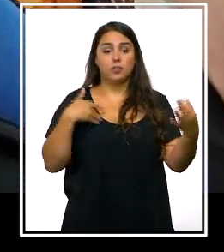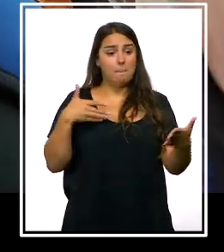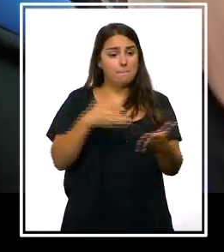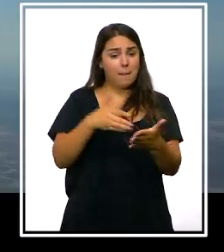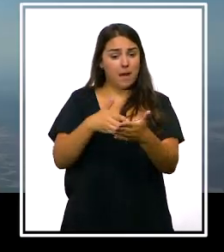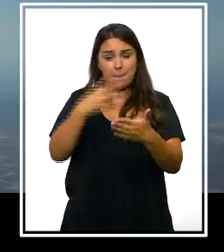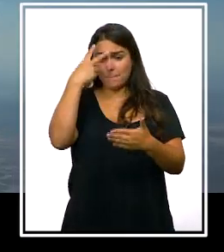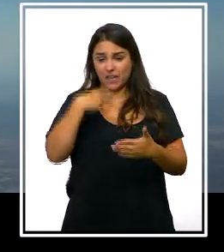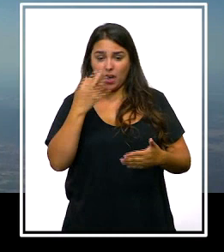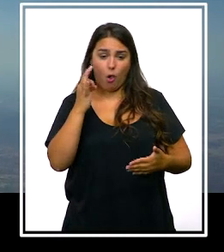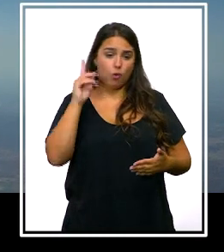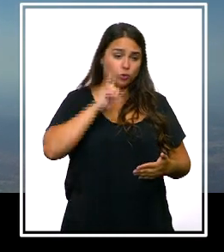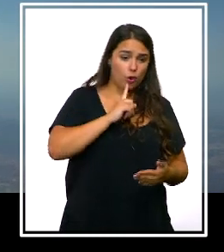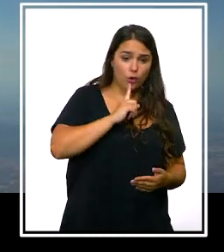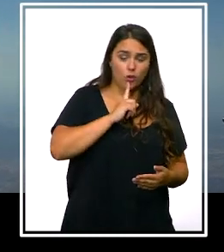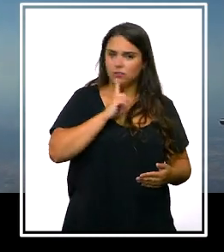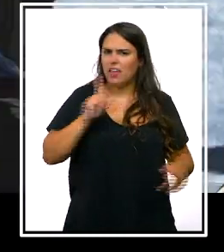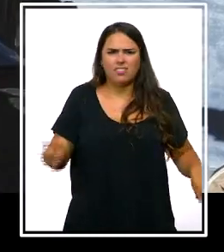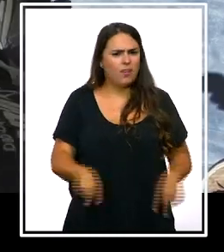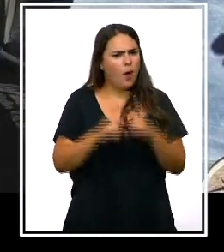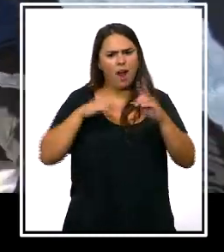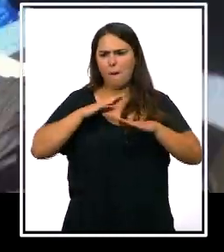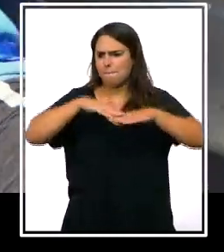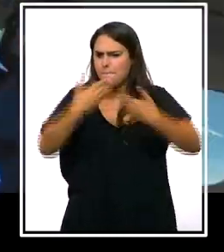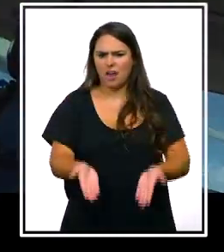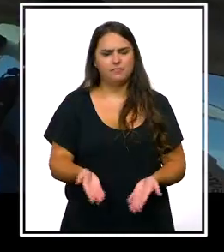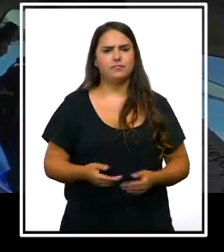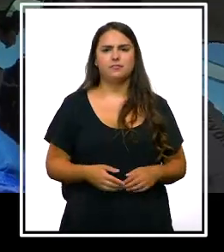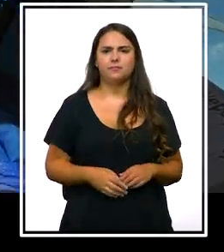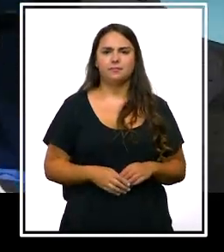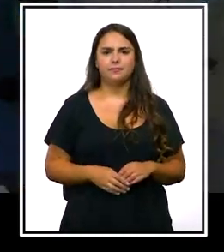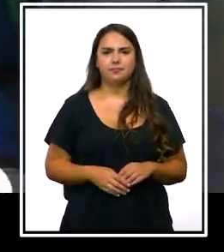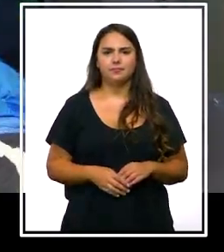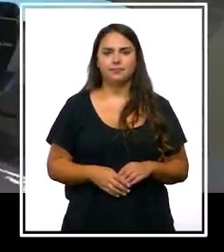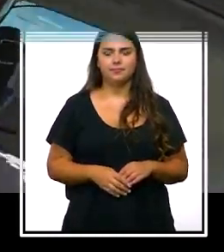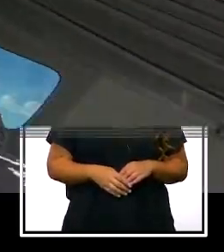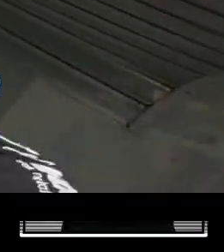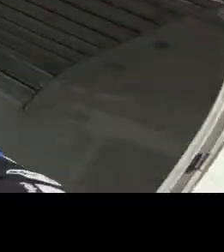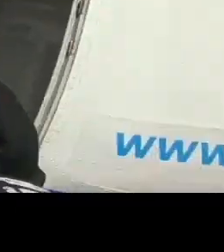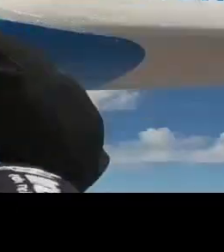dificultades visuales y auditivas no le han impedido abrazar las estrellas.